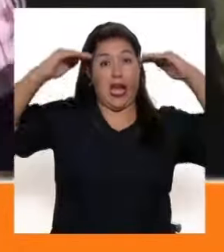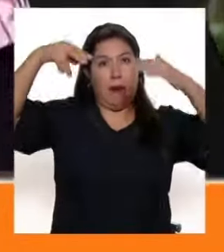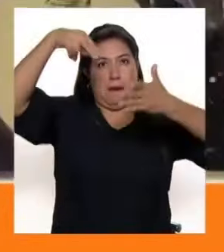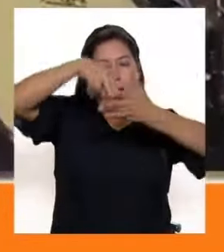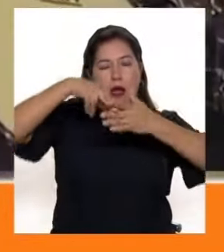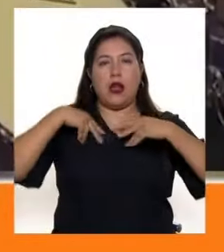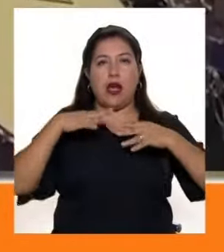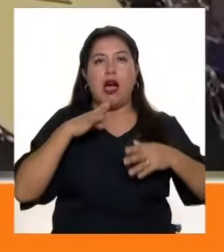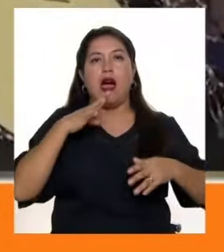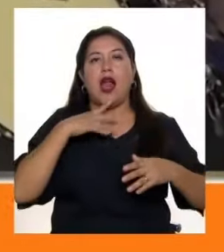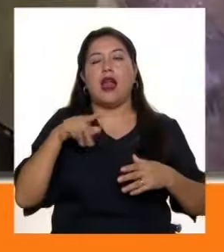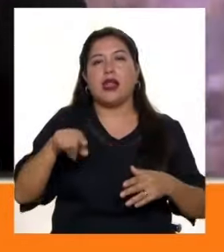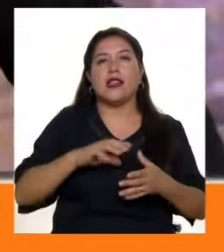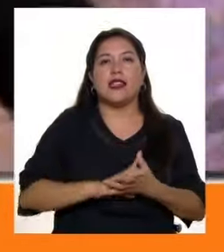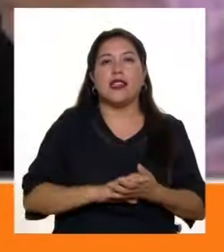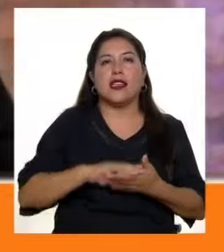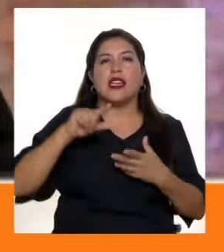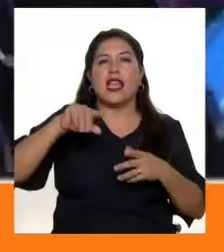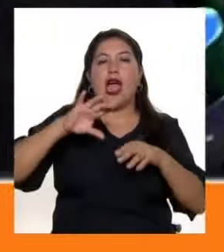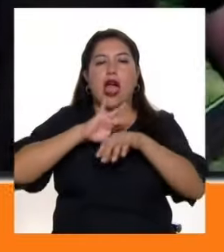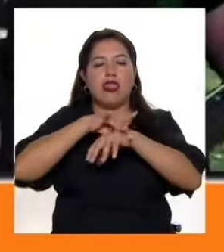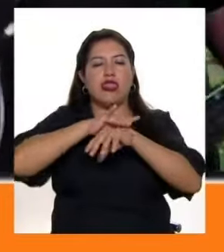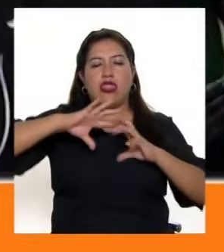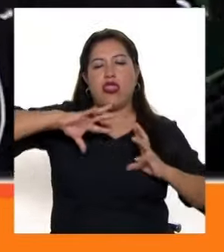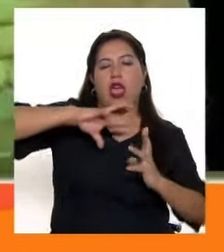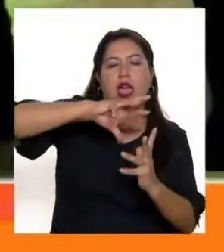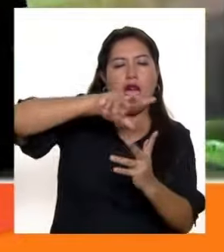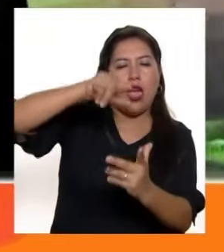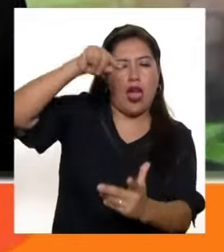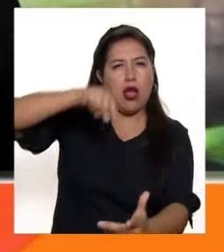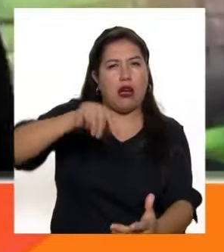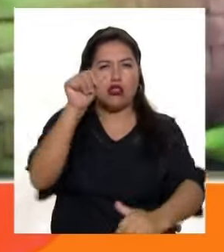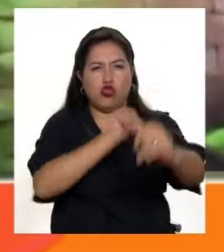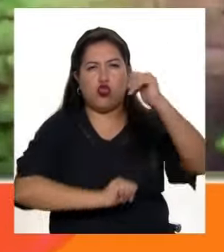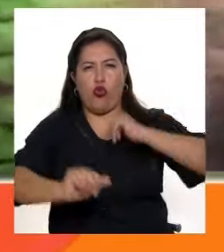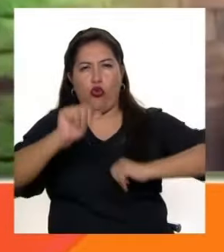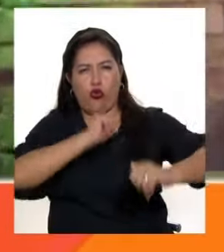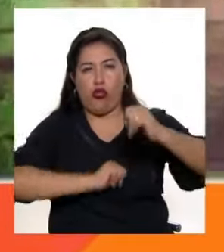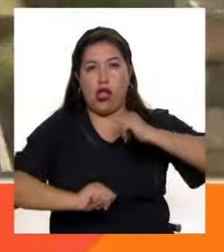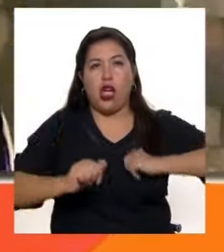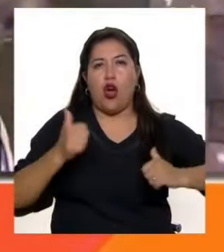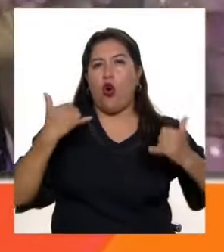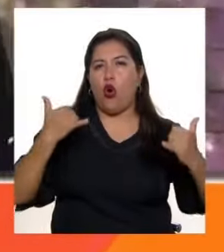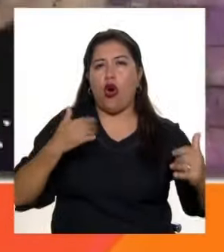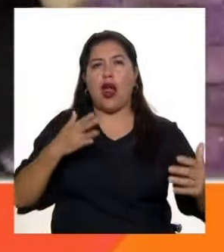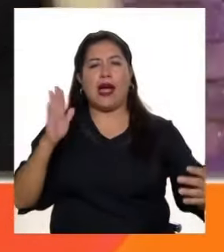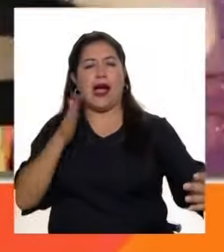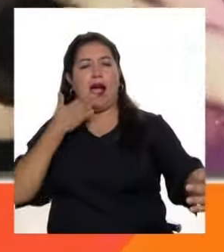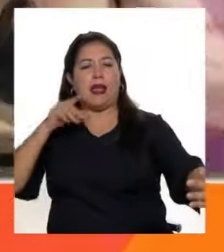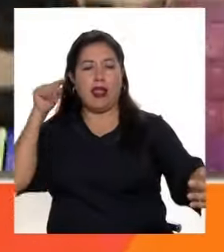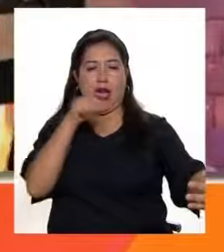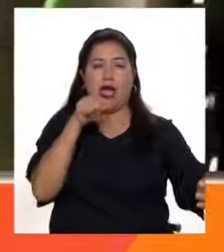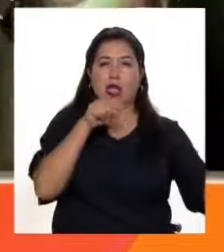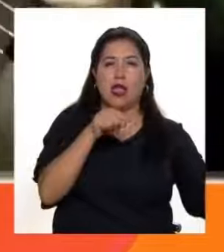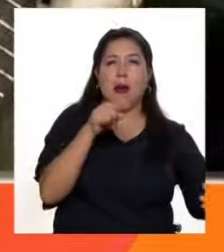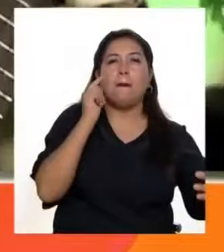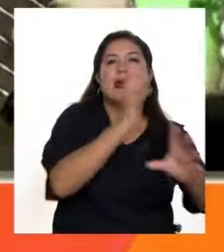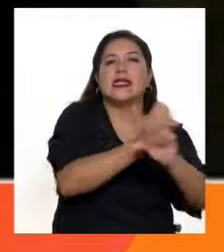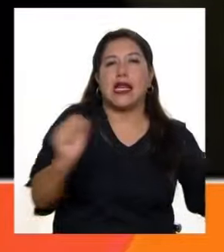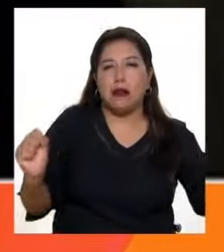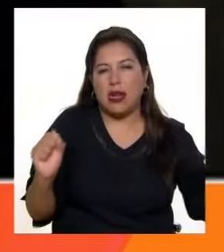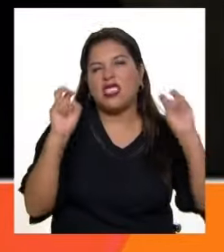que dice, la Tierra está sufriendo y hoy vamos a cantar para salvarla. Es preservar lo que aún nos queda. Entonces, es